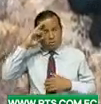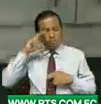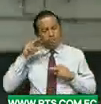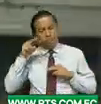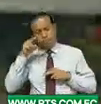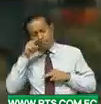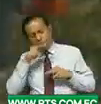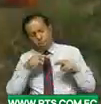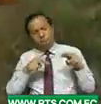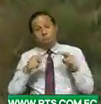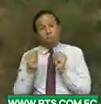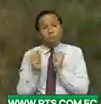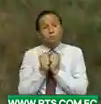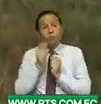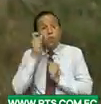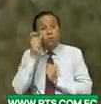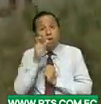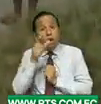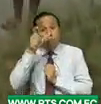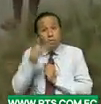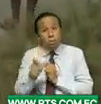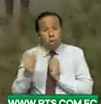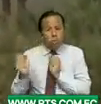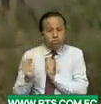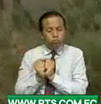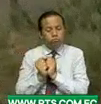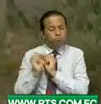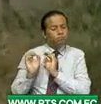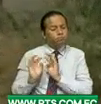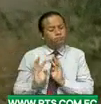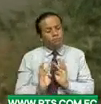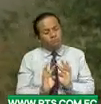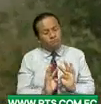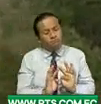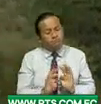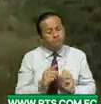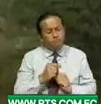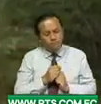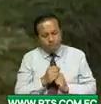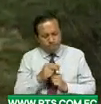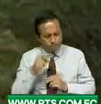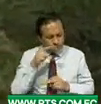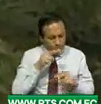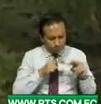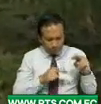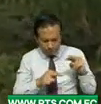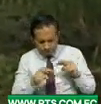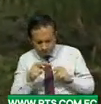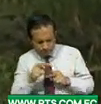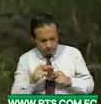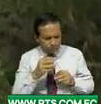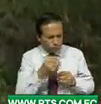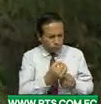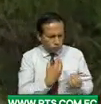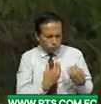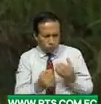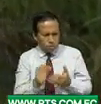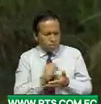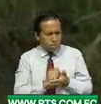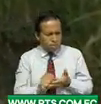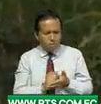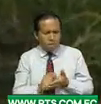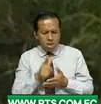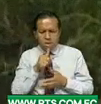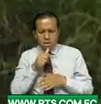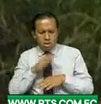Nacional, junto al fiscal de turno, se hicieron presentes en el sitio. Levantaron huellas y recabaron información para dar con el paradero de